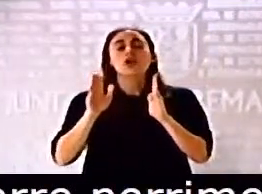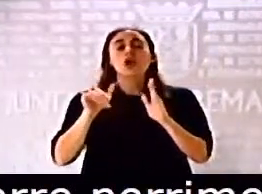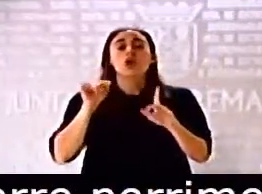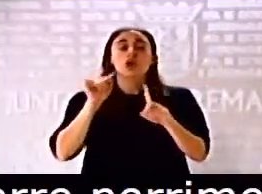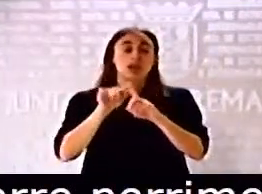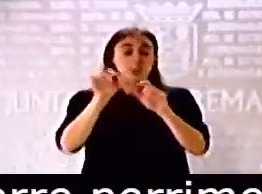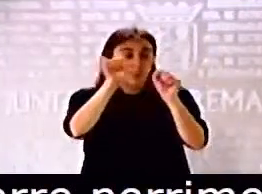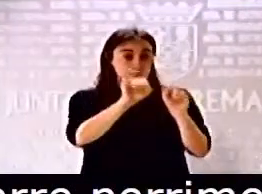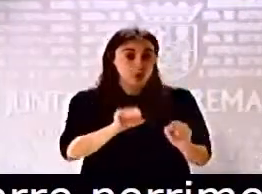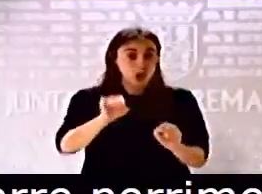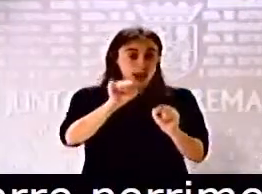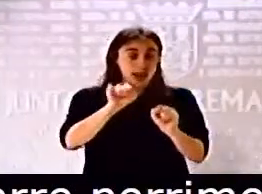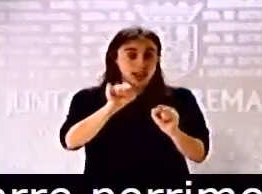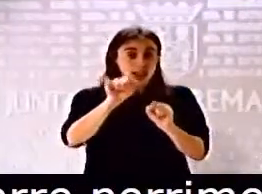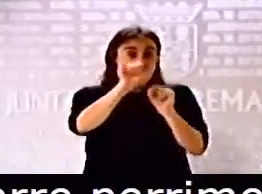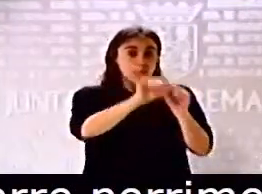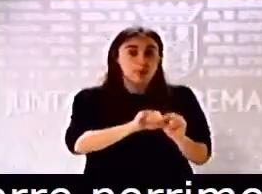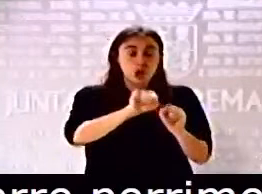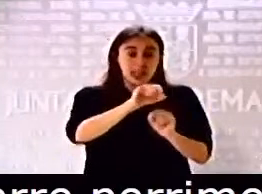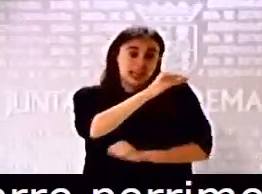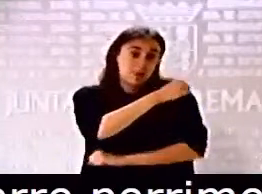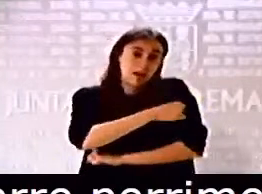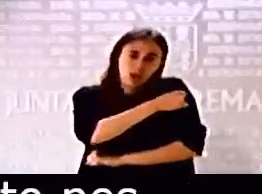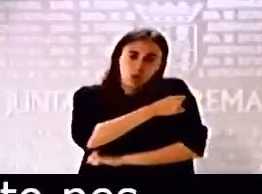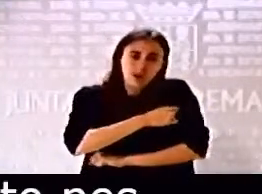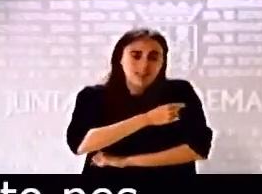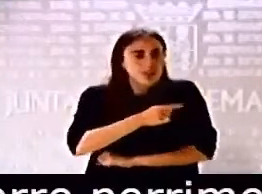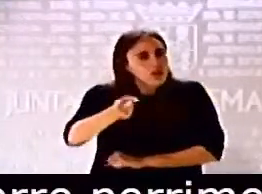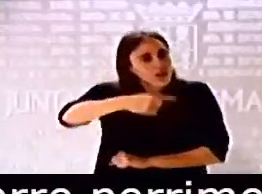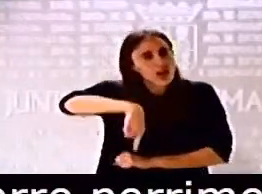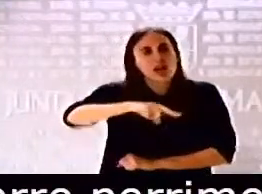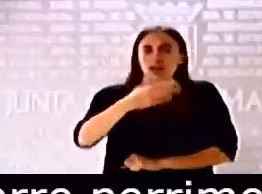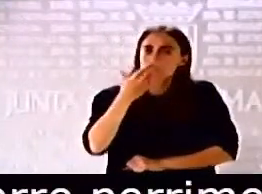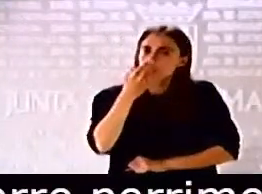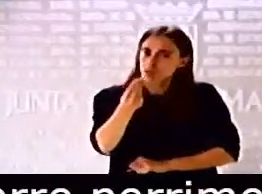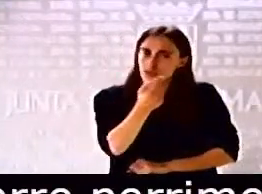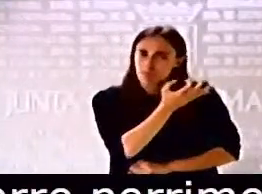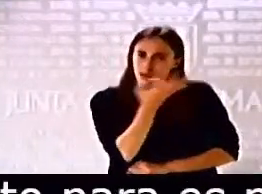proteger el hecho de la vacunación, lo entienden todavía más.